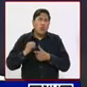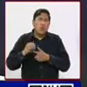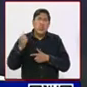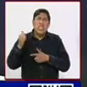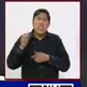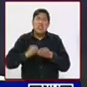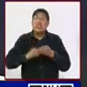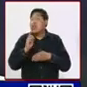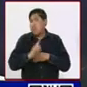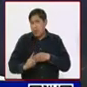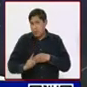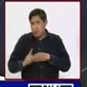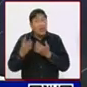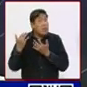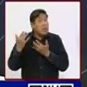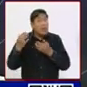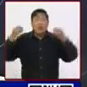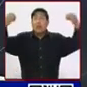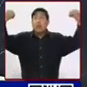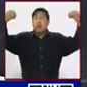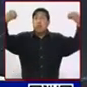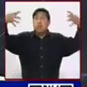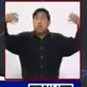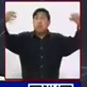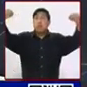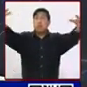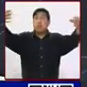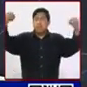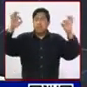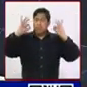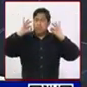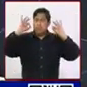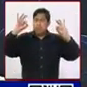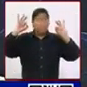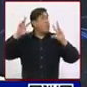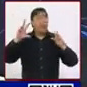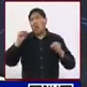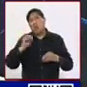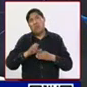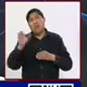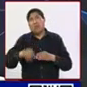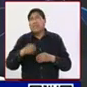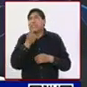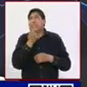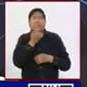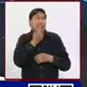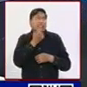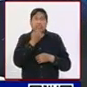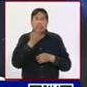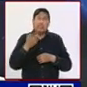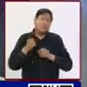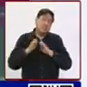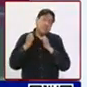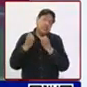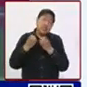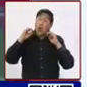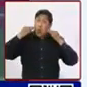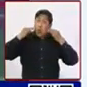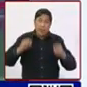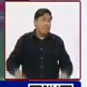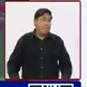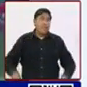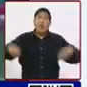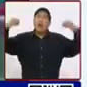cumplir sobre todo con las luminarias, que por ahora es el requisito que no lo tiene al 100% el equipo Monterrey.